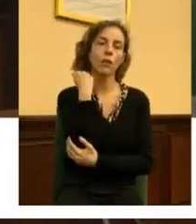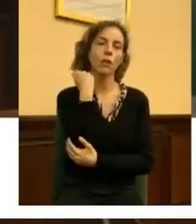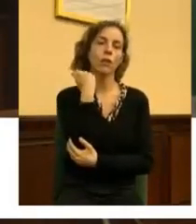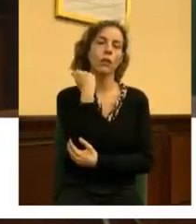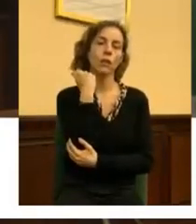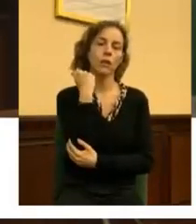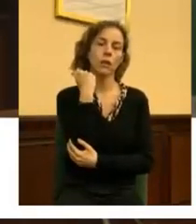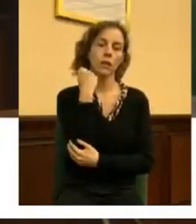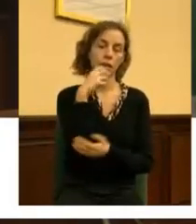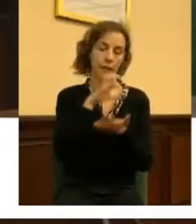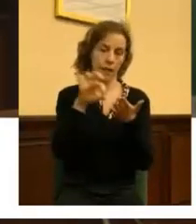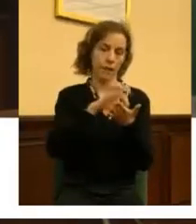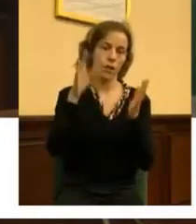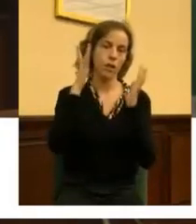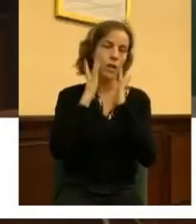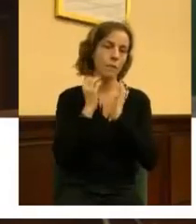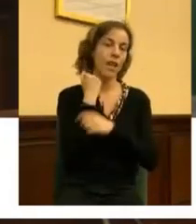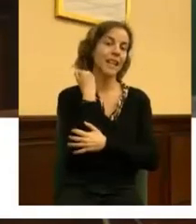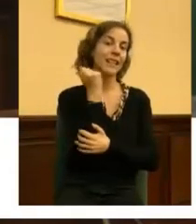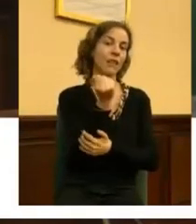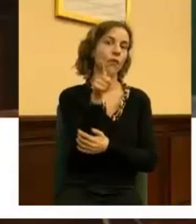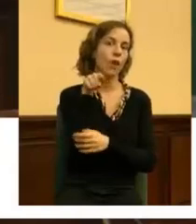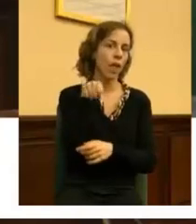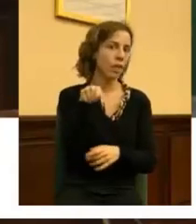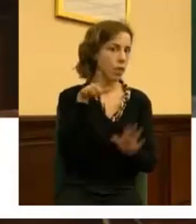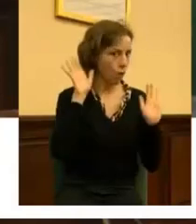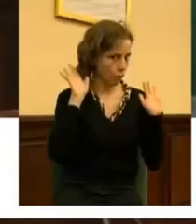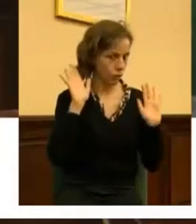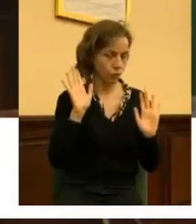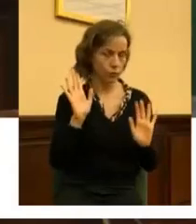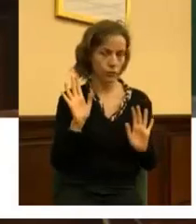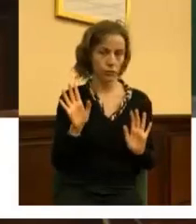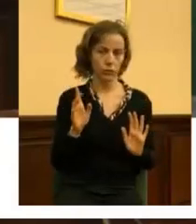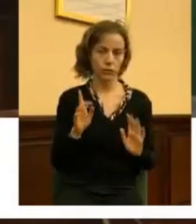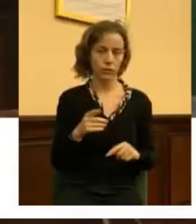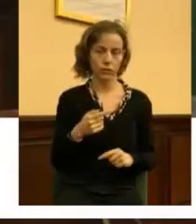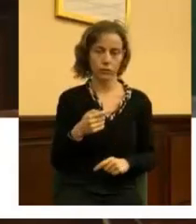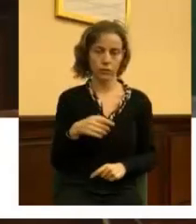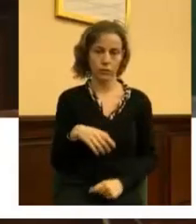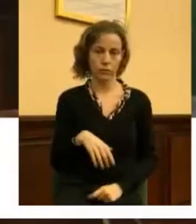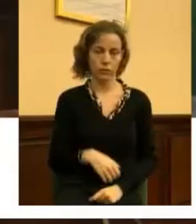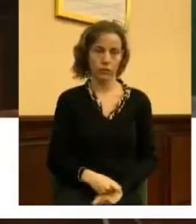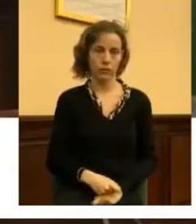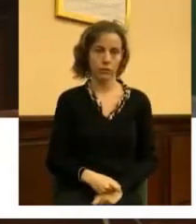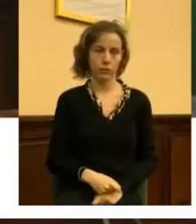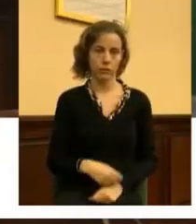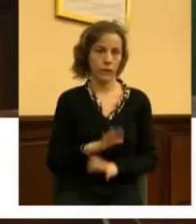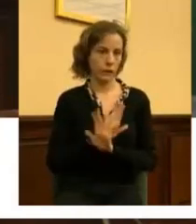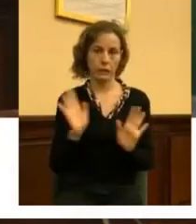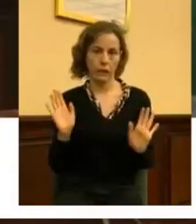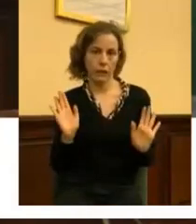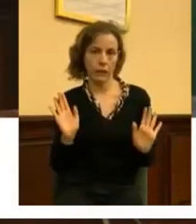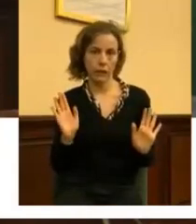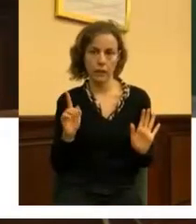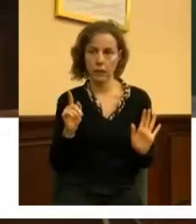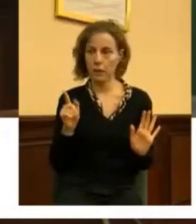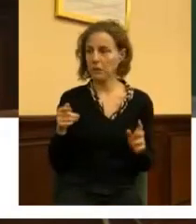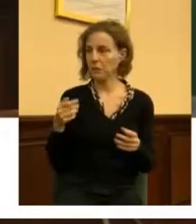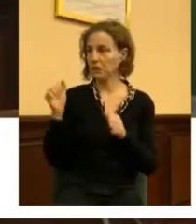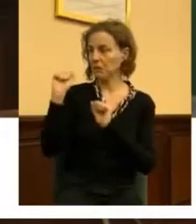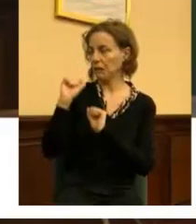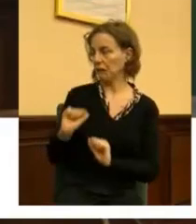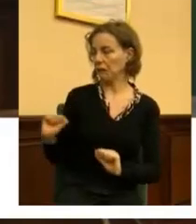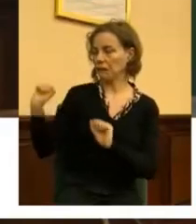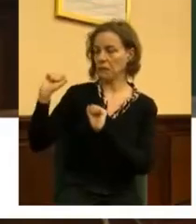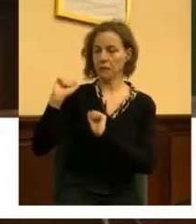refuerzo de los servicios de limpieza, desinfección y control, tal, tal, tal. Ya está, ¿y usted tan defensor de